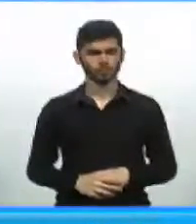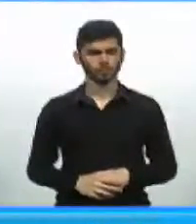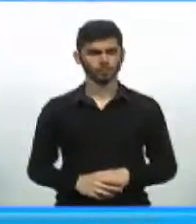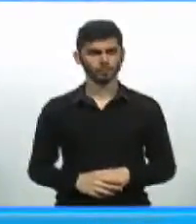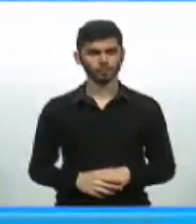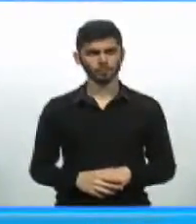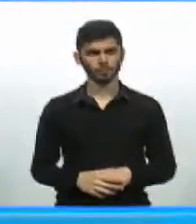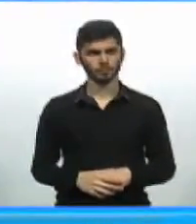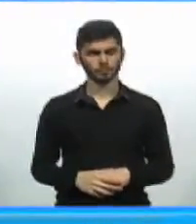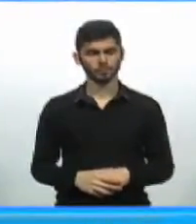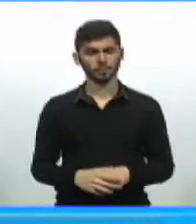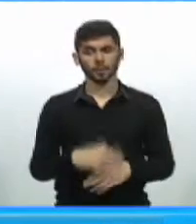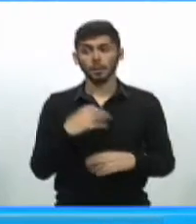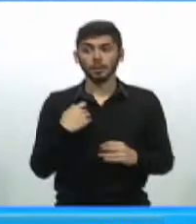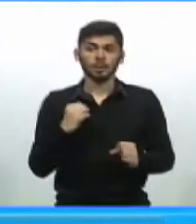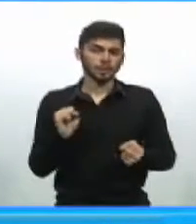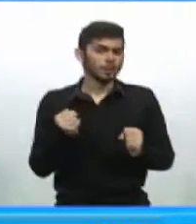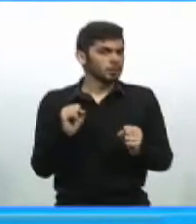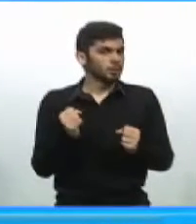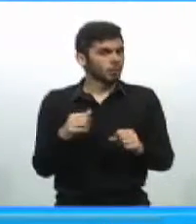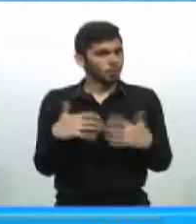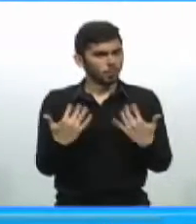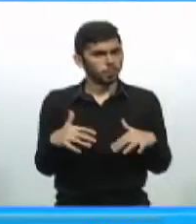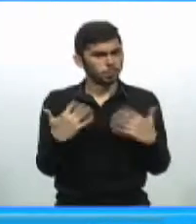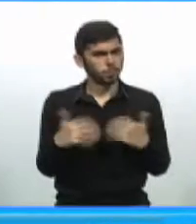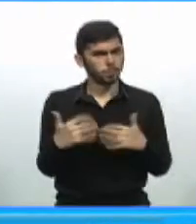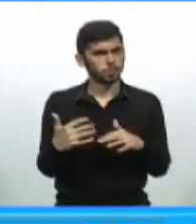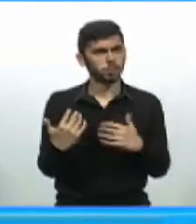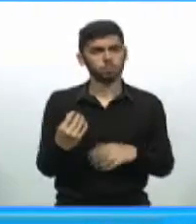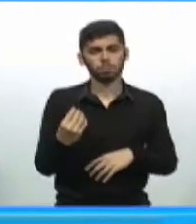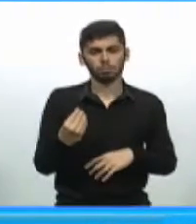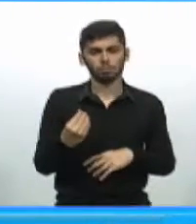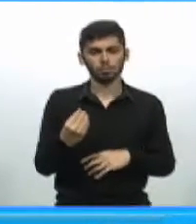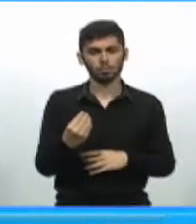Se vive con mucha tensión, indudablemente que y más